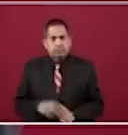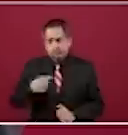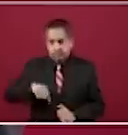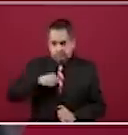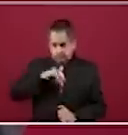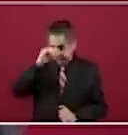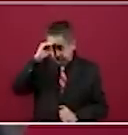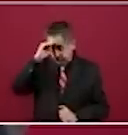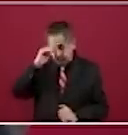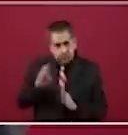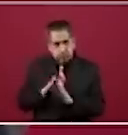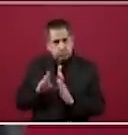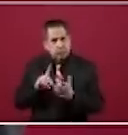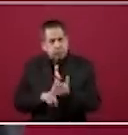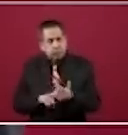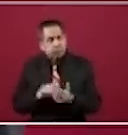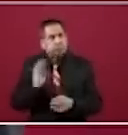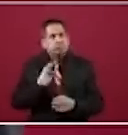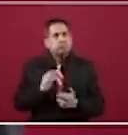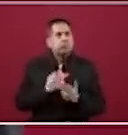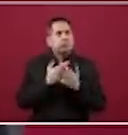Pensamos que nos podemos ahorrar